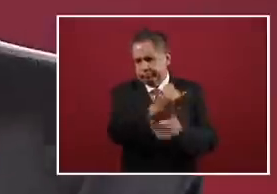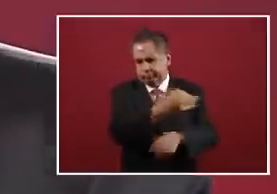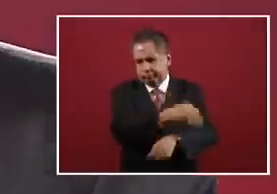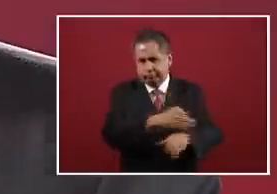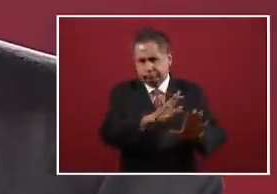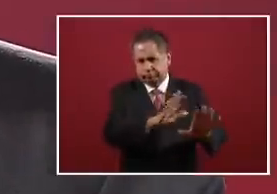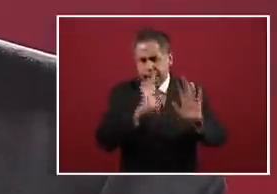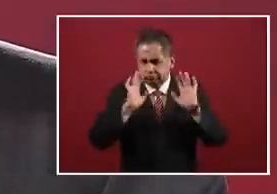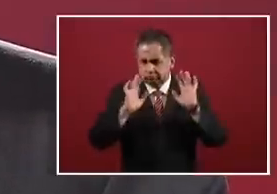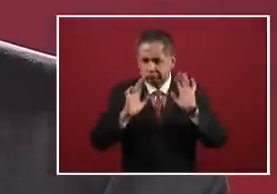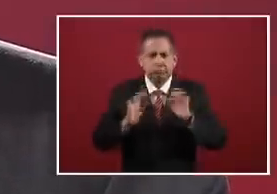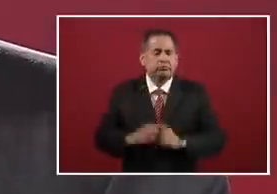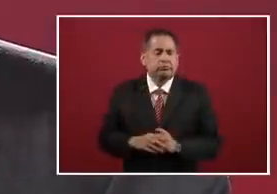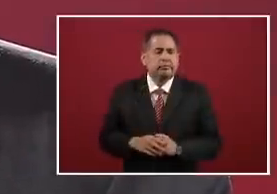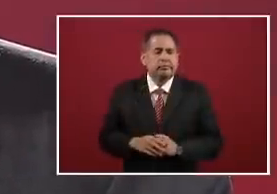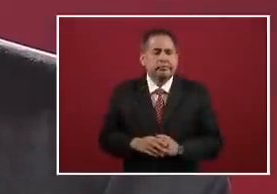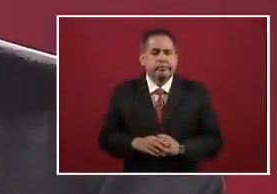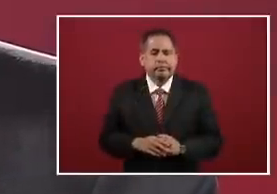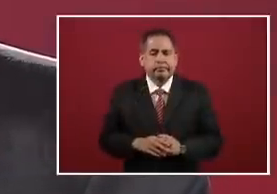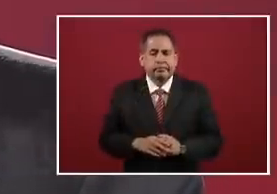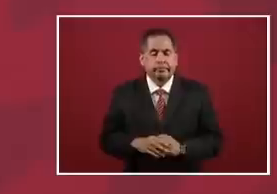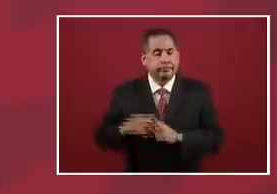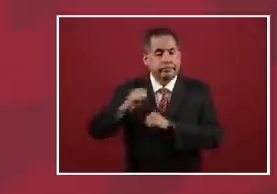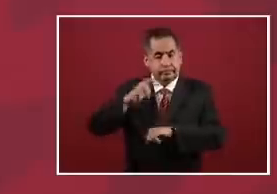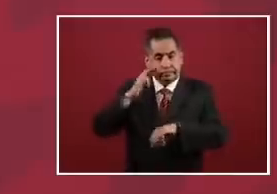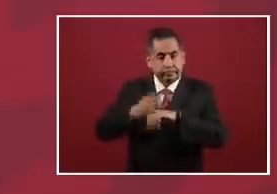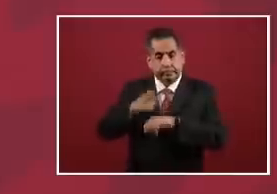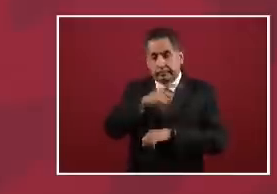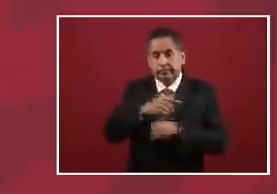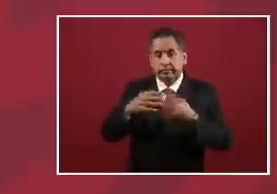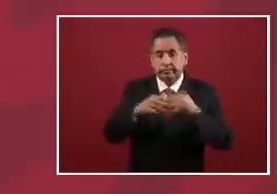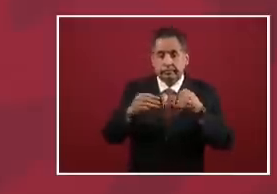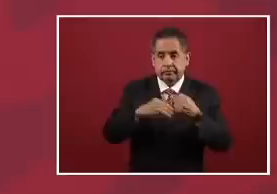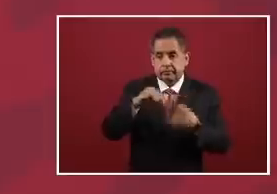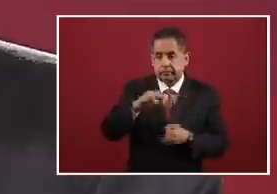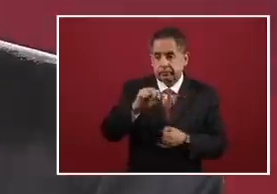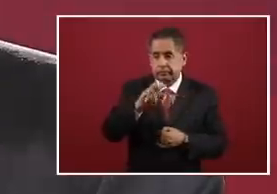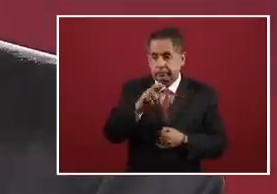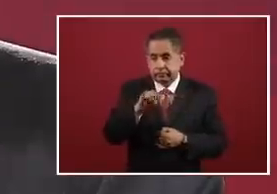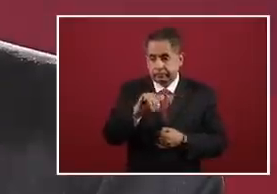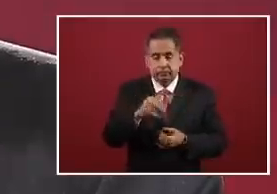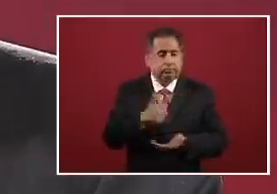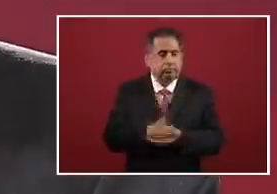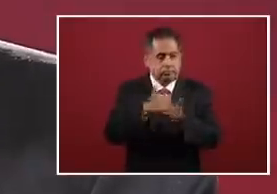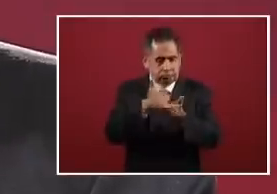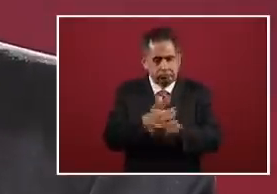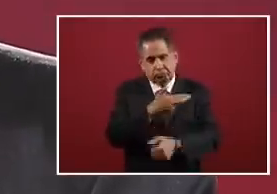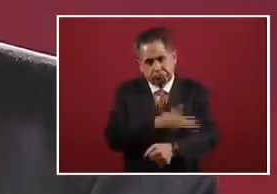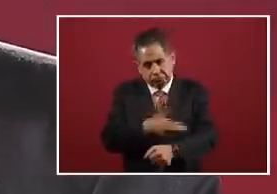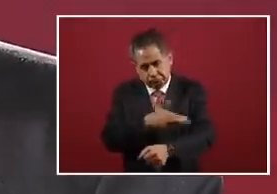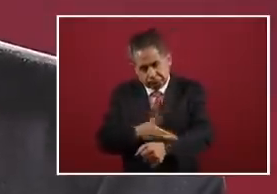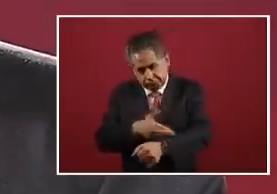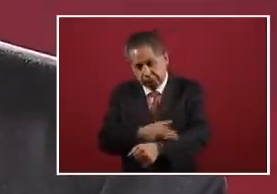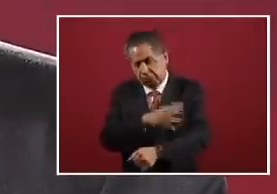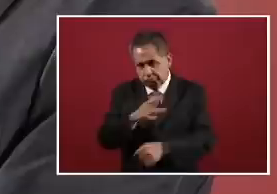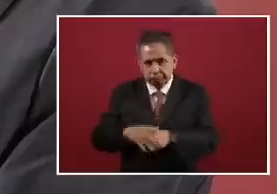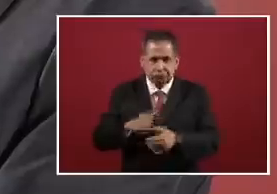familiares. El cónsul en Miami ha estado ayudando en todo,